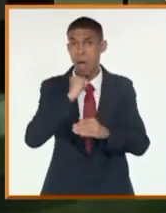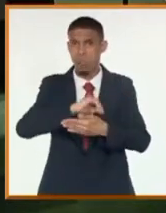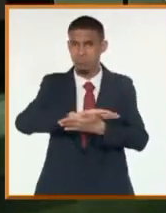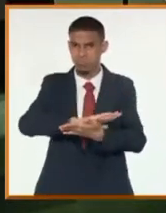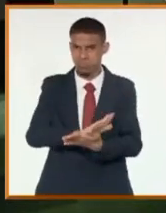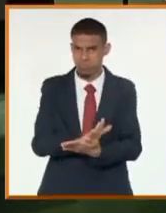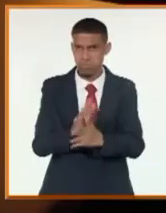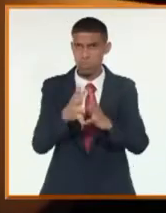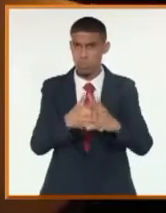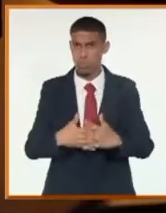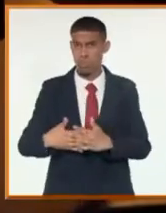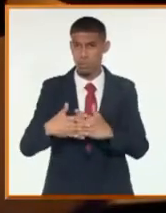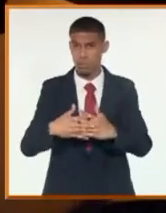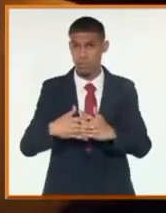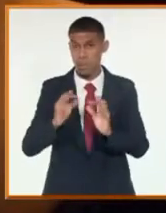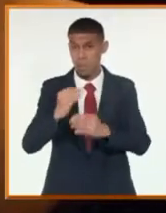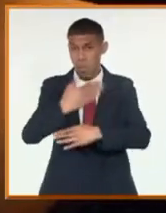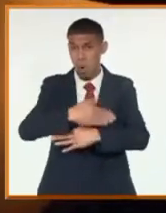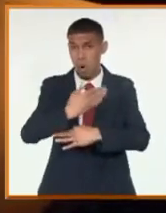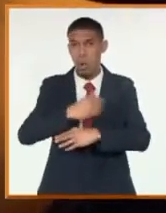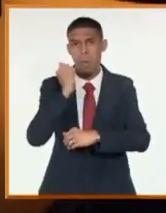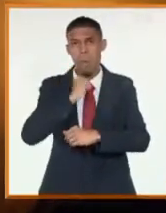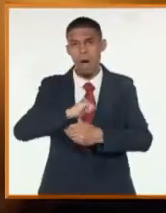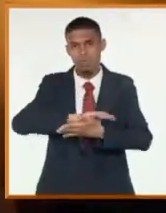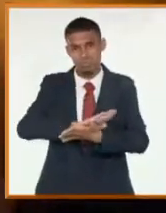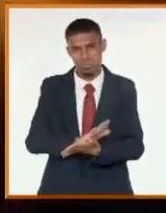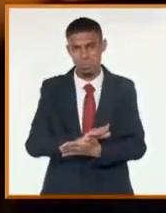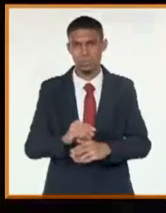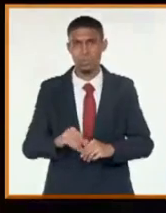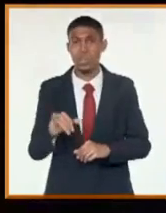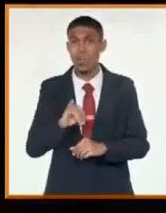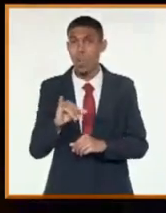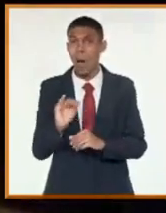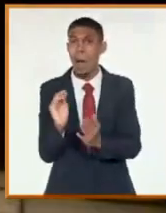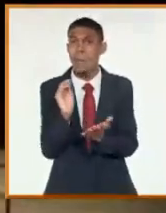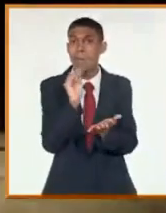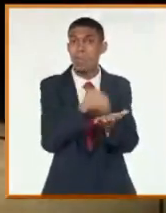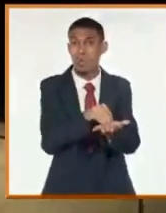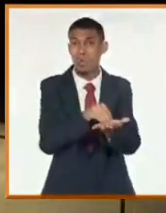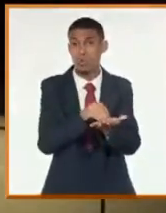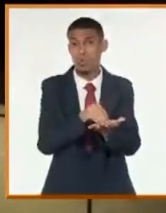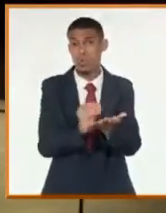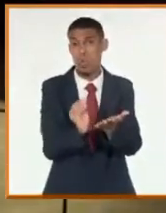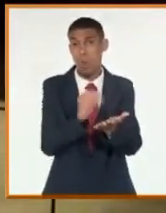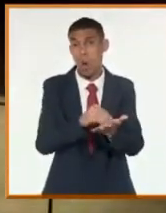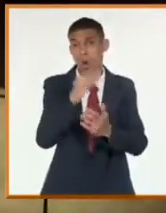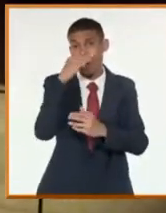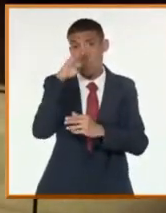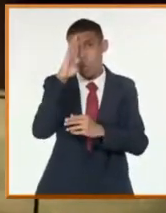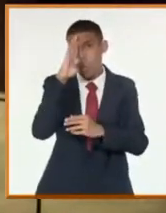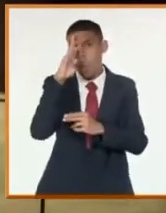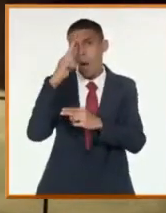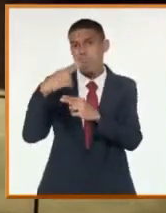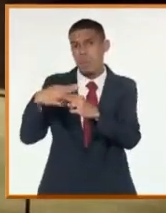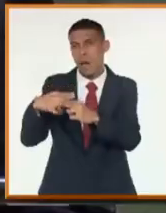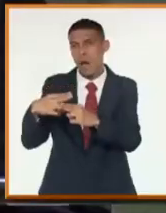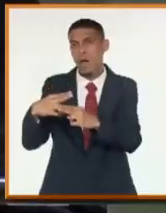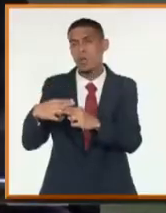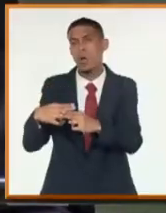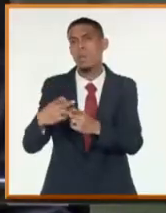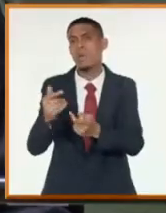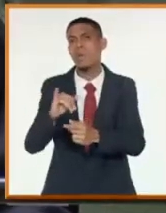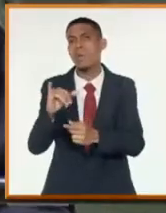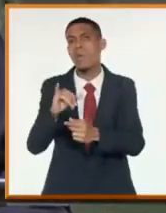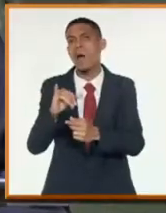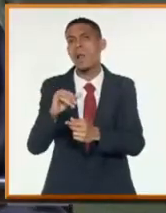mismo, así como la inclusión en la lista de países terroristas que forman parte de la política de máxima presión y asfixia económica que